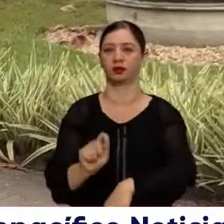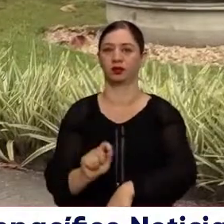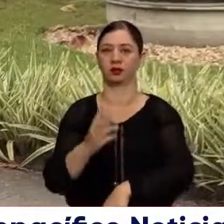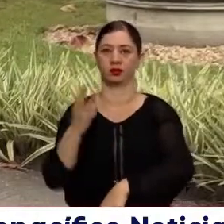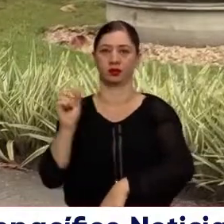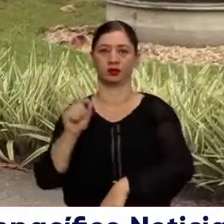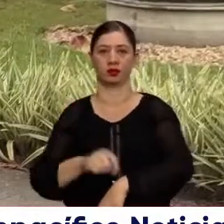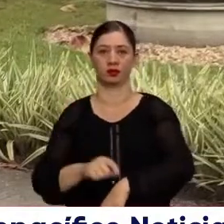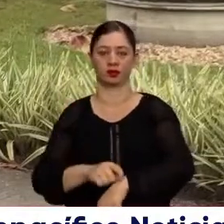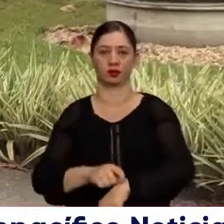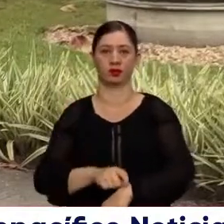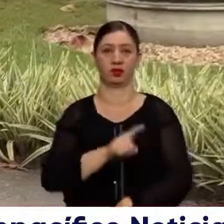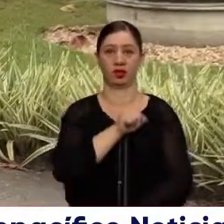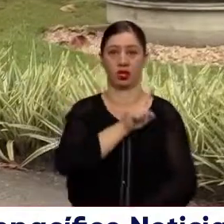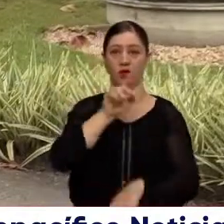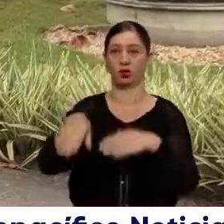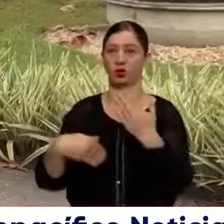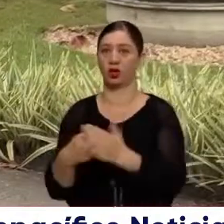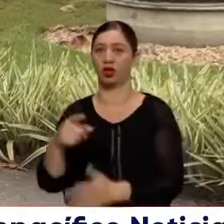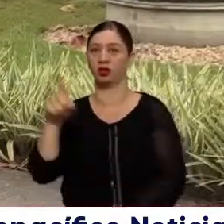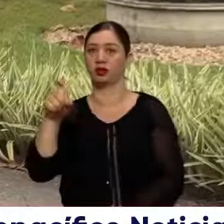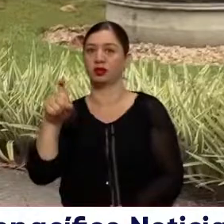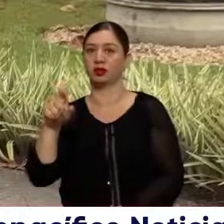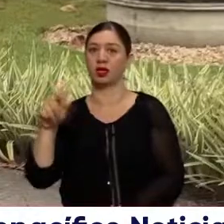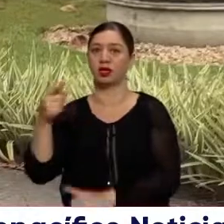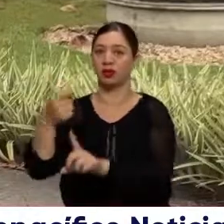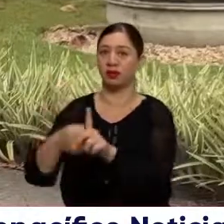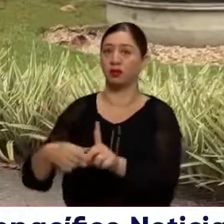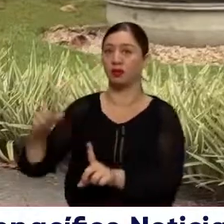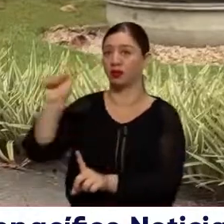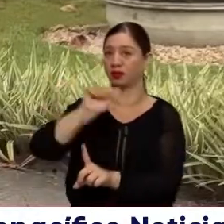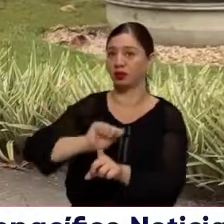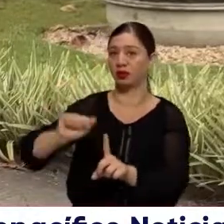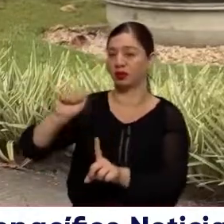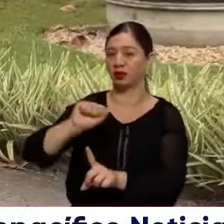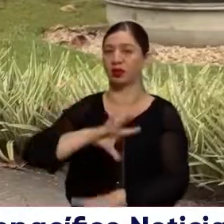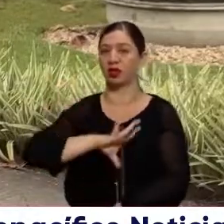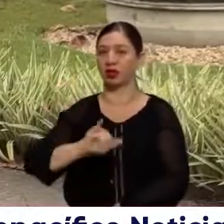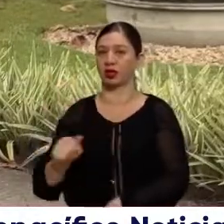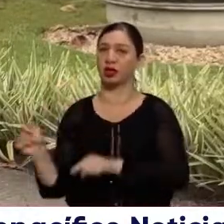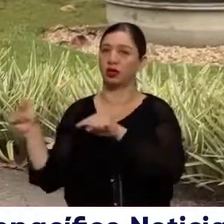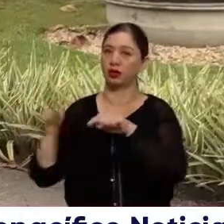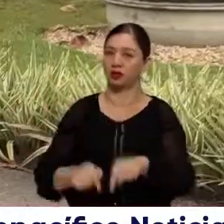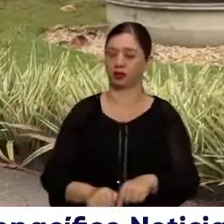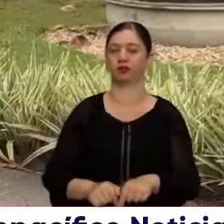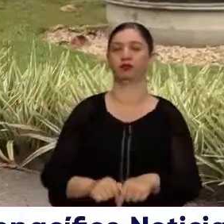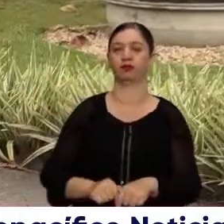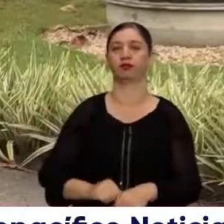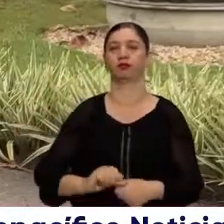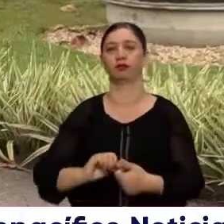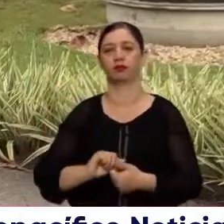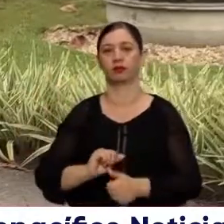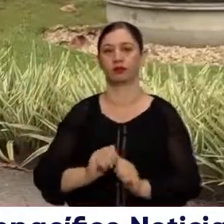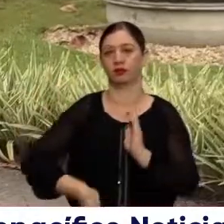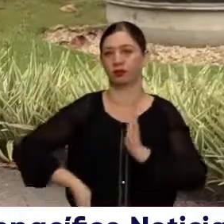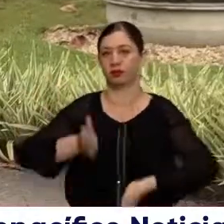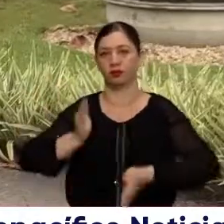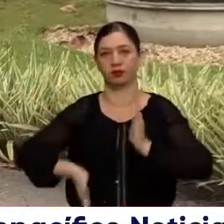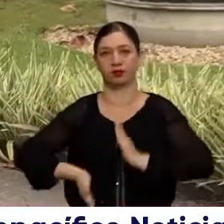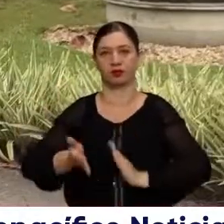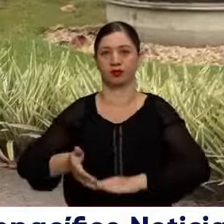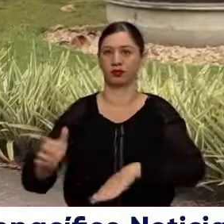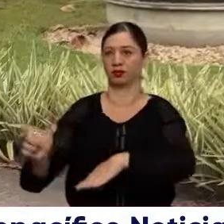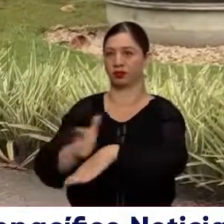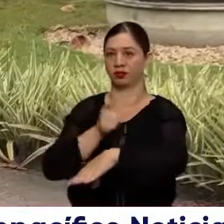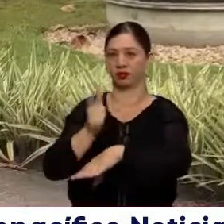7:50 del 1 al 6 de agosto, Cali será el epicentro universal del atletismo, porque se va a desarrollar en el Estadio